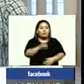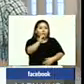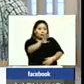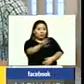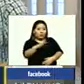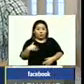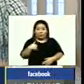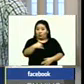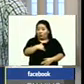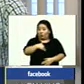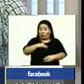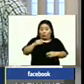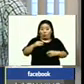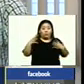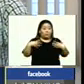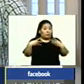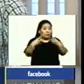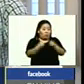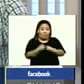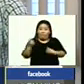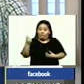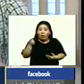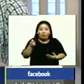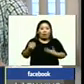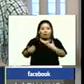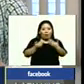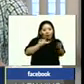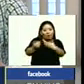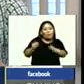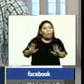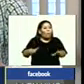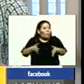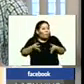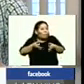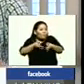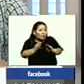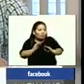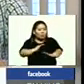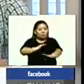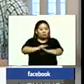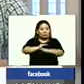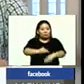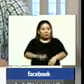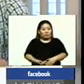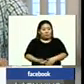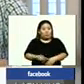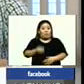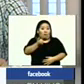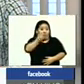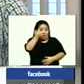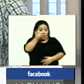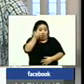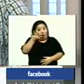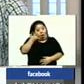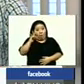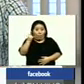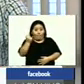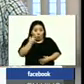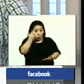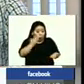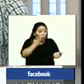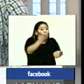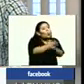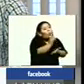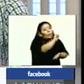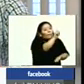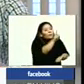la respectiva promoción a los métodos anticonceptivos y a la juventud se le discrimina cuando llega a las unidades de